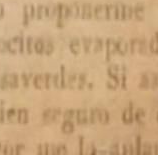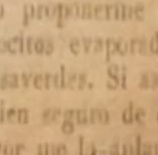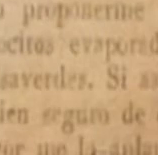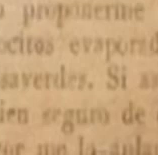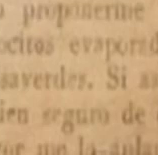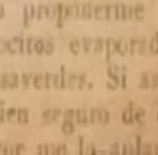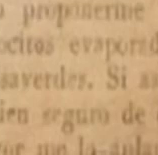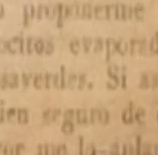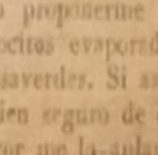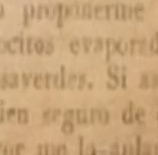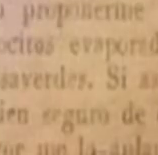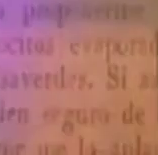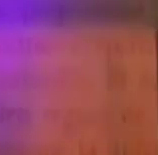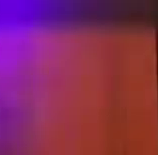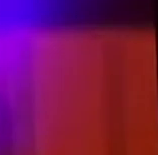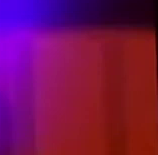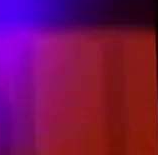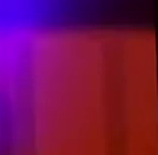Itzel Montes.